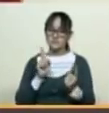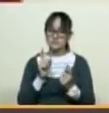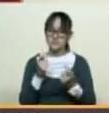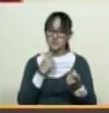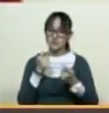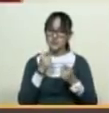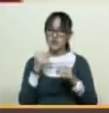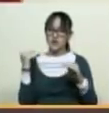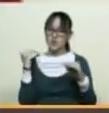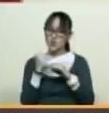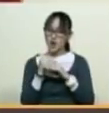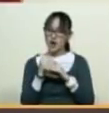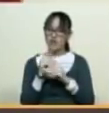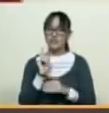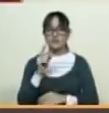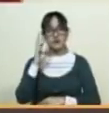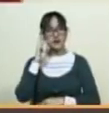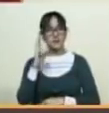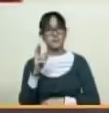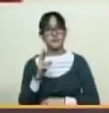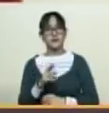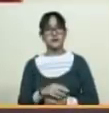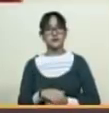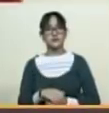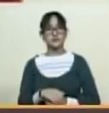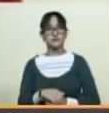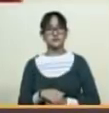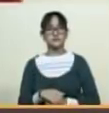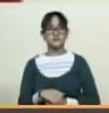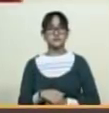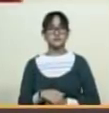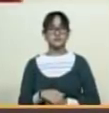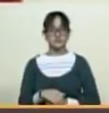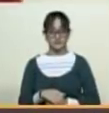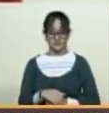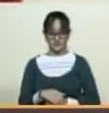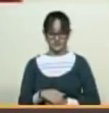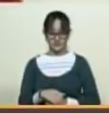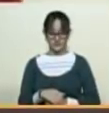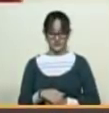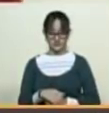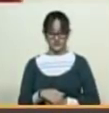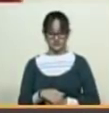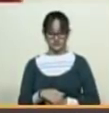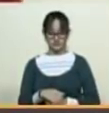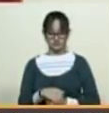la igualdad de condiciones y nos están solicitando